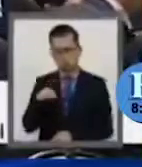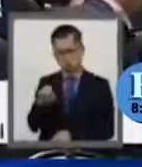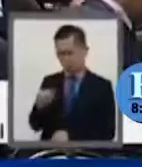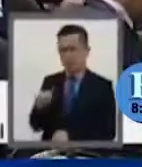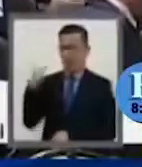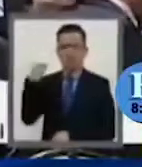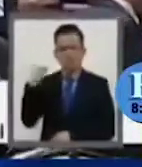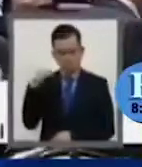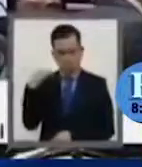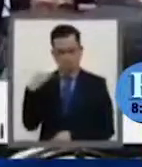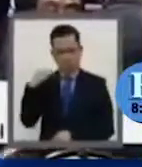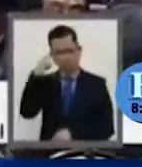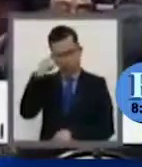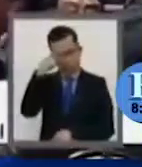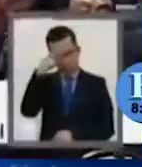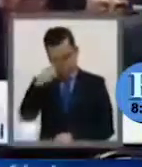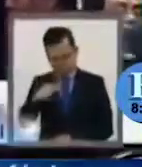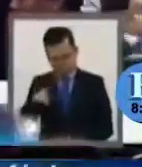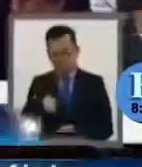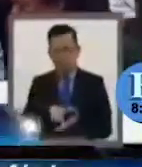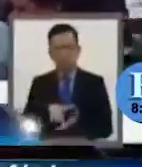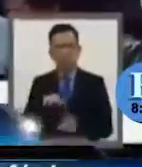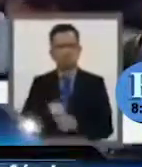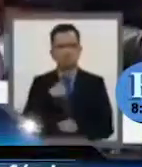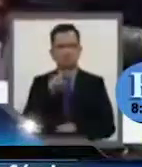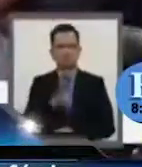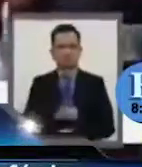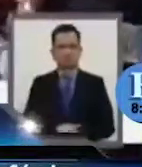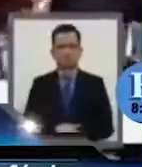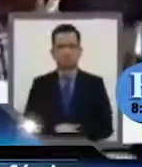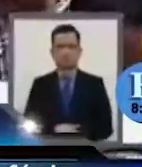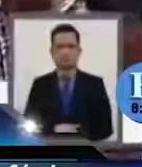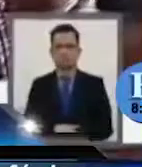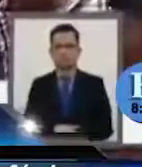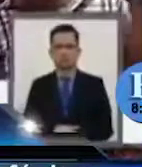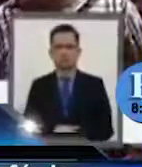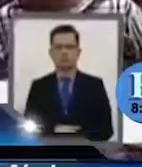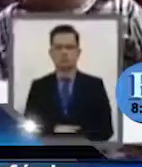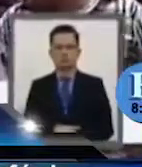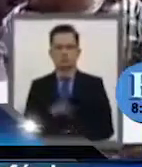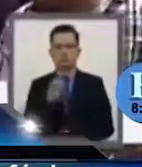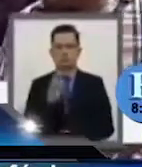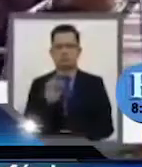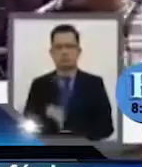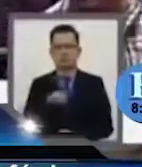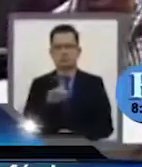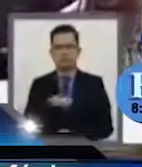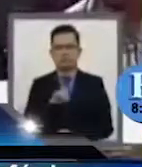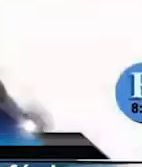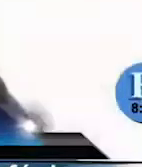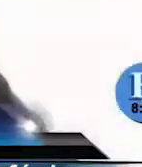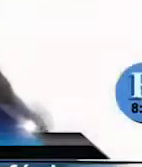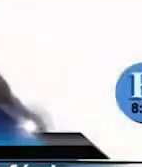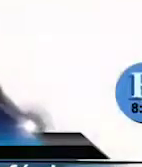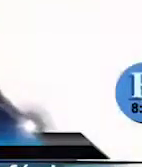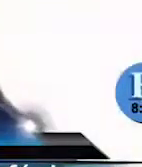fue el PAN, el año 2002, con un diputado de nombre Felipe Calderón y nosotros. Desde entonces, de hace 16 años, lleva esta